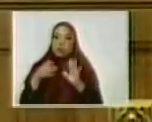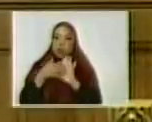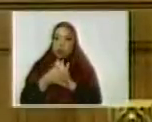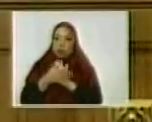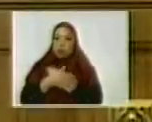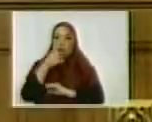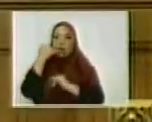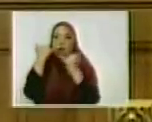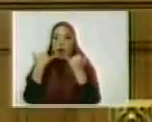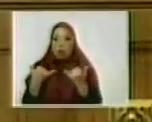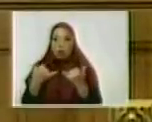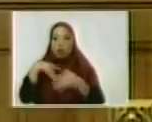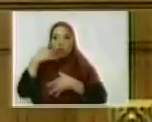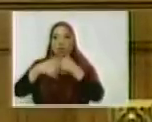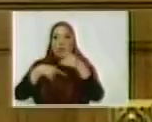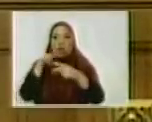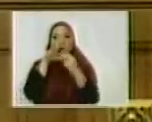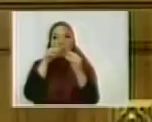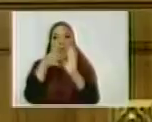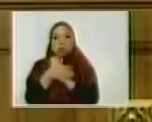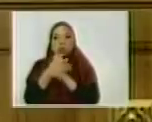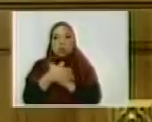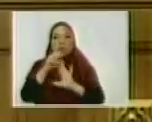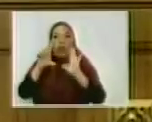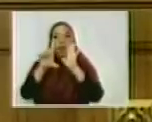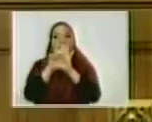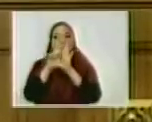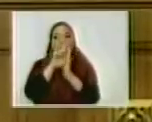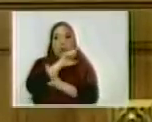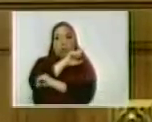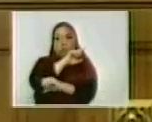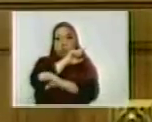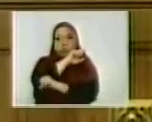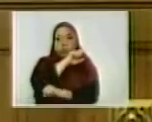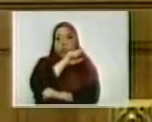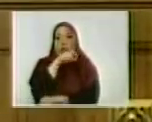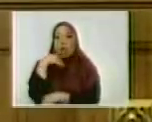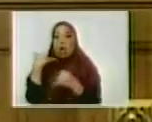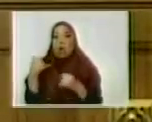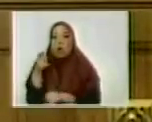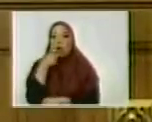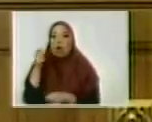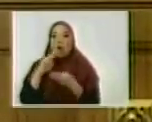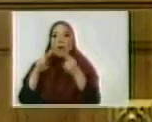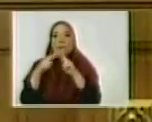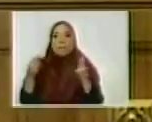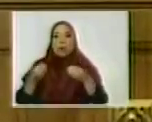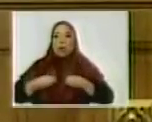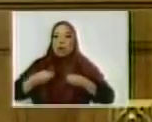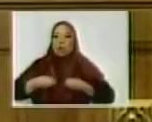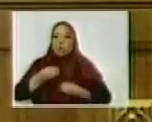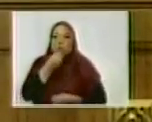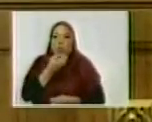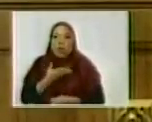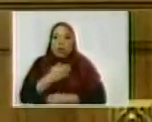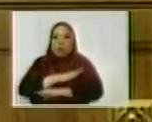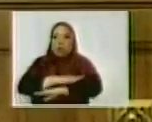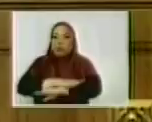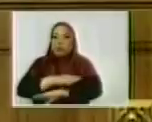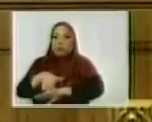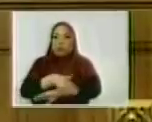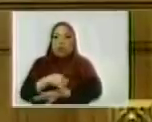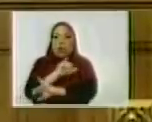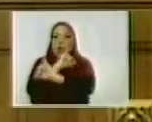hilvanando acciones para la preservación de la paz, la vida armónica y garantizar la